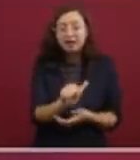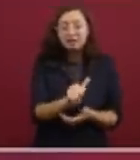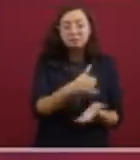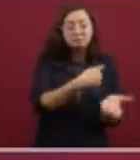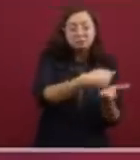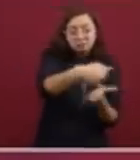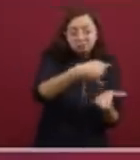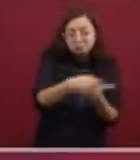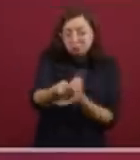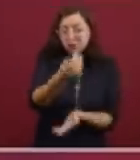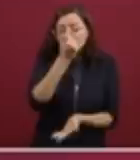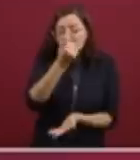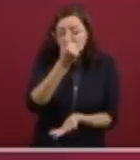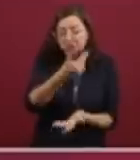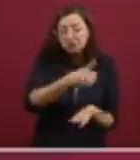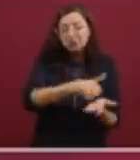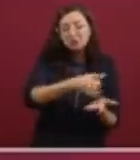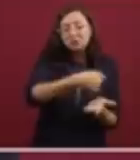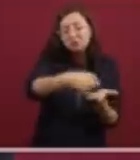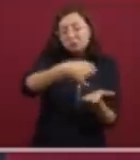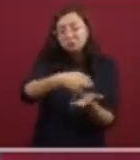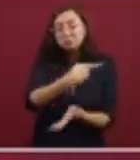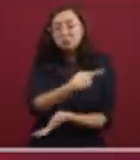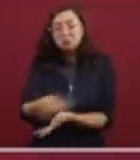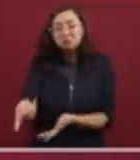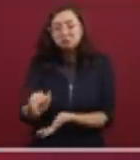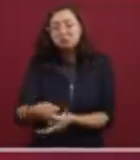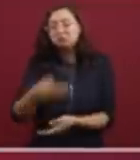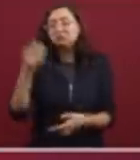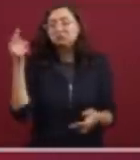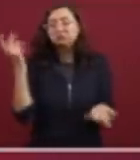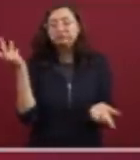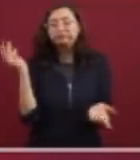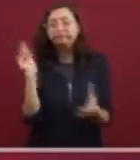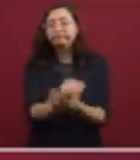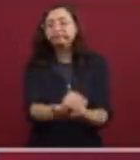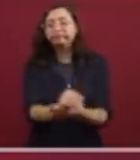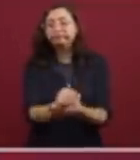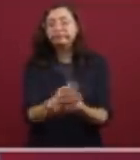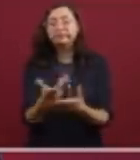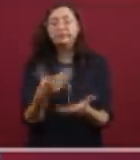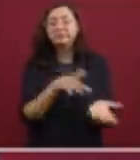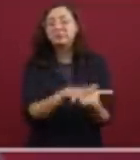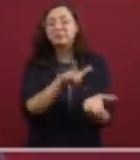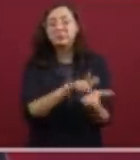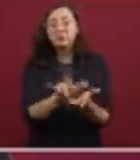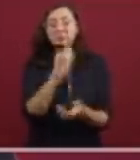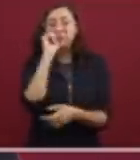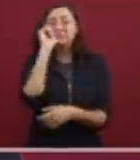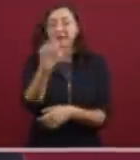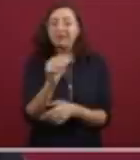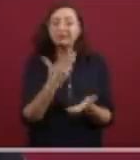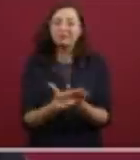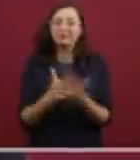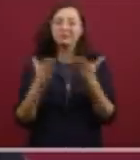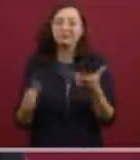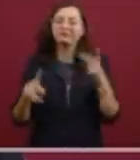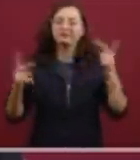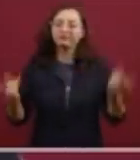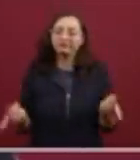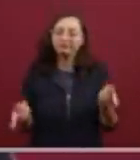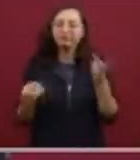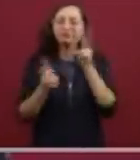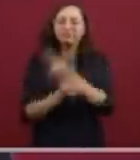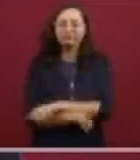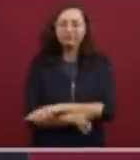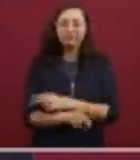comer, no recibía ningún apoyo. Entonces, todo eso ya cambió. Ahora